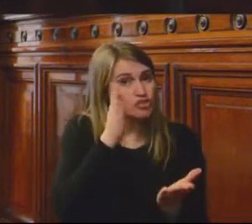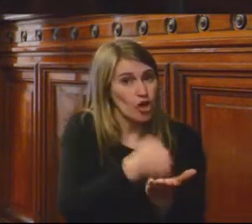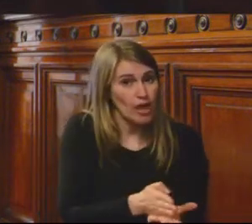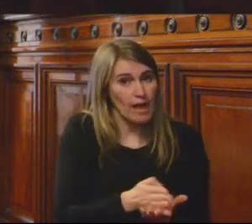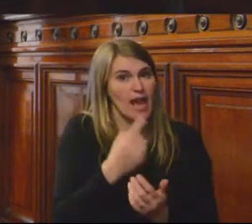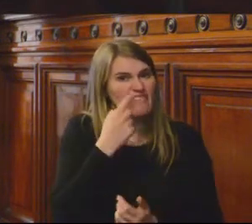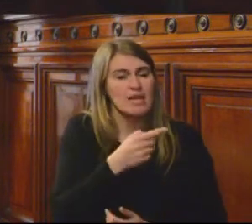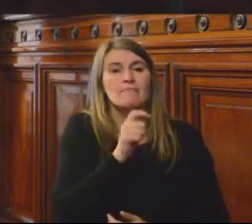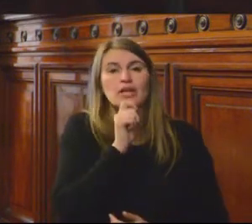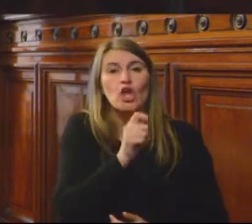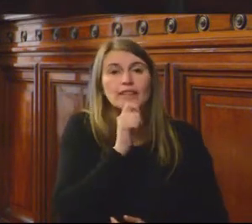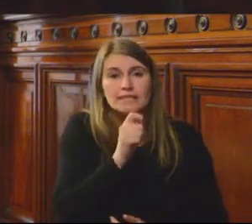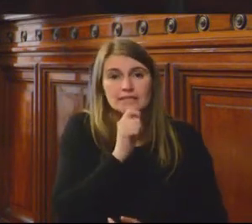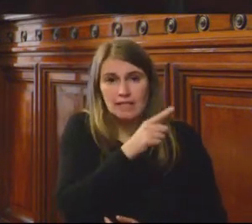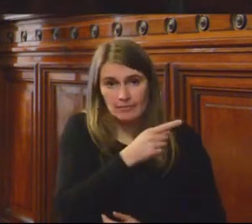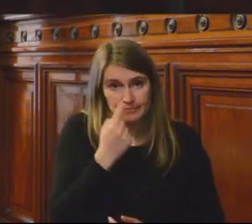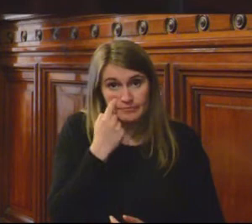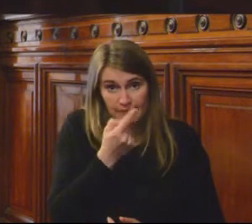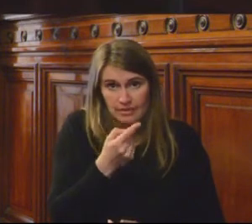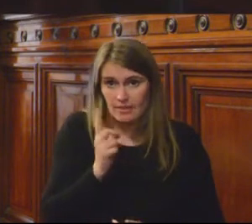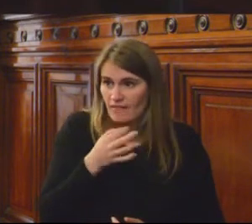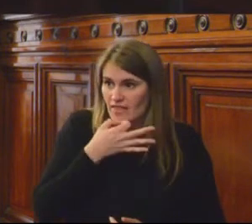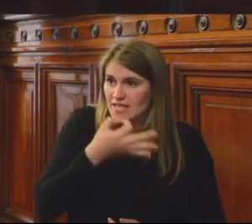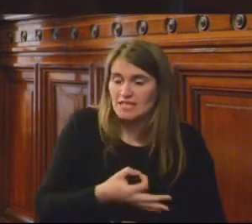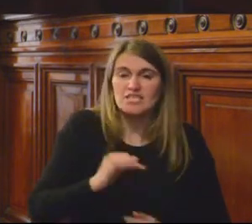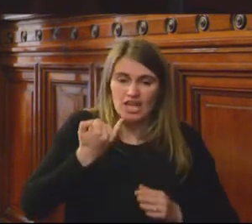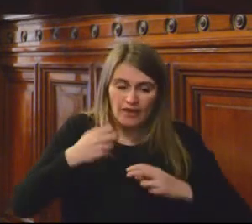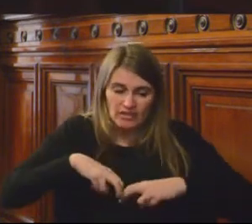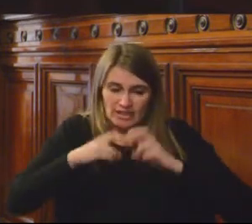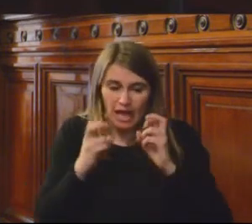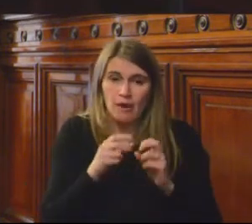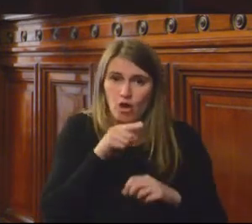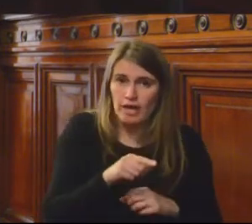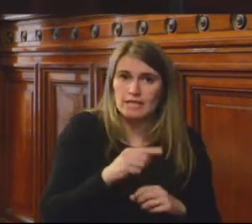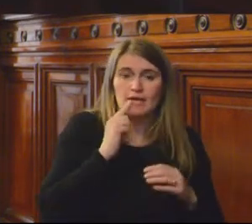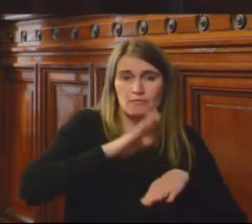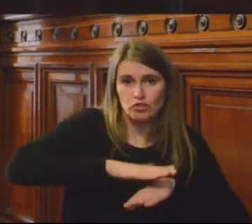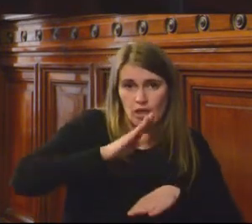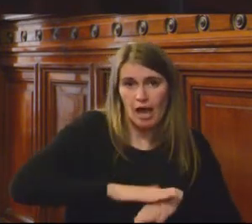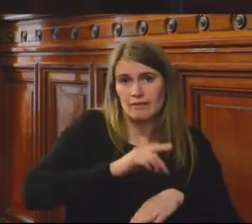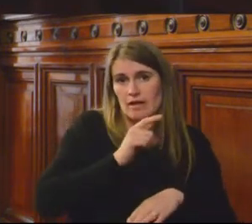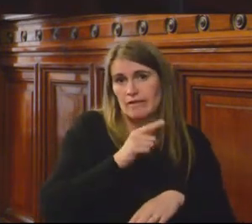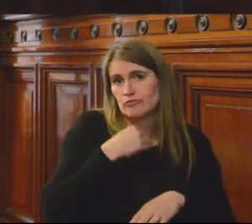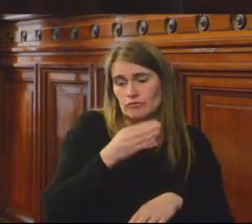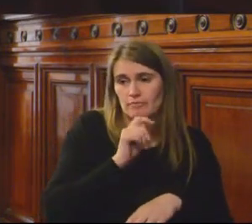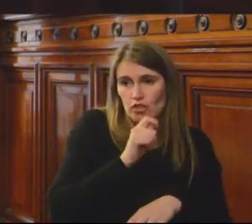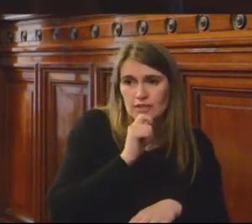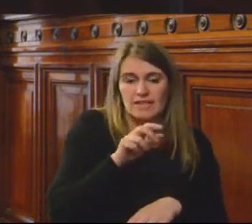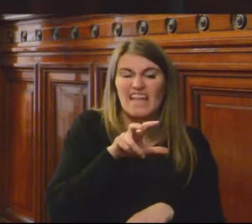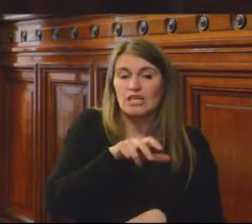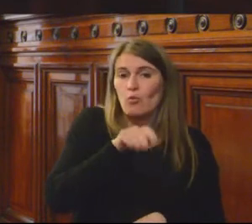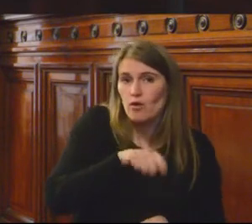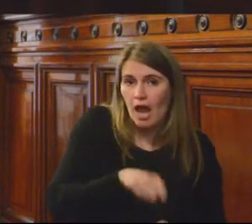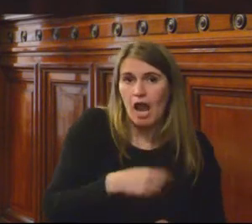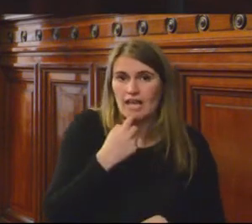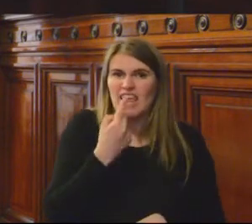periodistas y por lo tanto lo que debería venir a decir acá es, hemos investigado este caso, estos son los responsables, esto fue lo que dijo el tribunal, esto fue lo que se hizo para